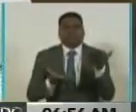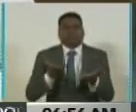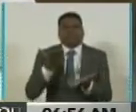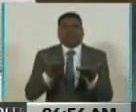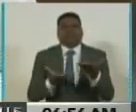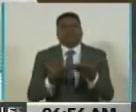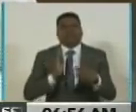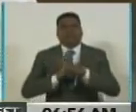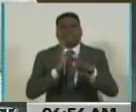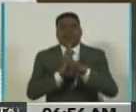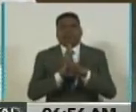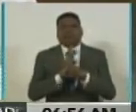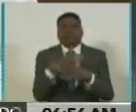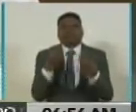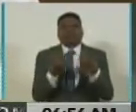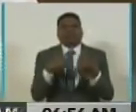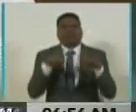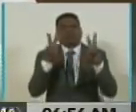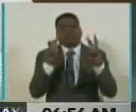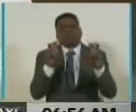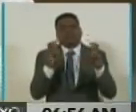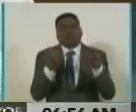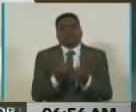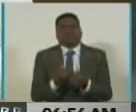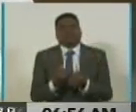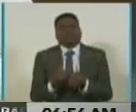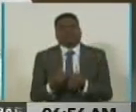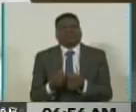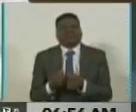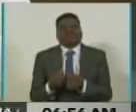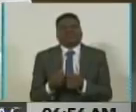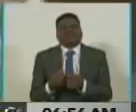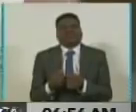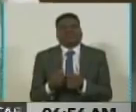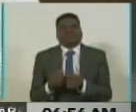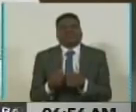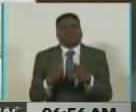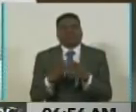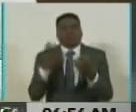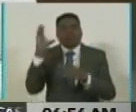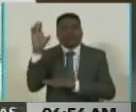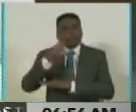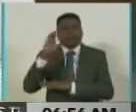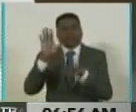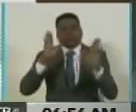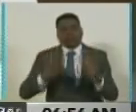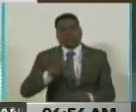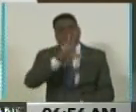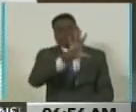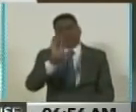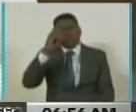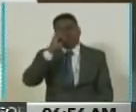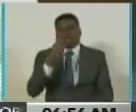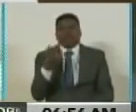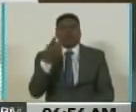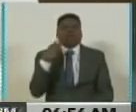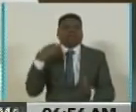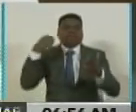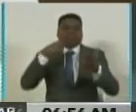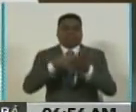en la pausa, el tema de esa posible comparación con Colombia hace 50 años antes de la lucha armada. Claro,